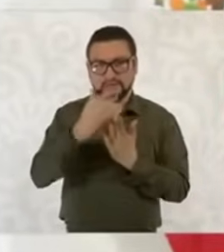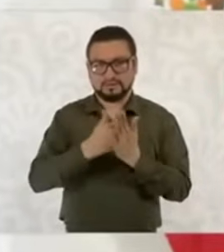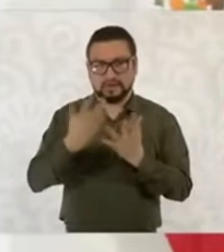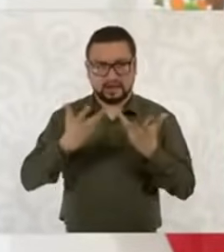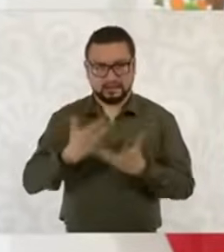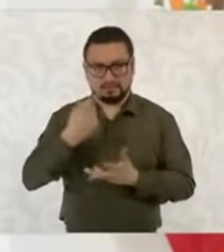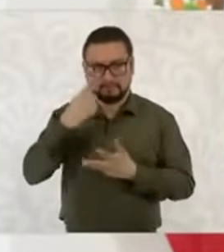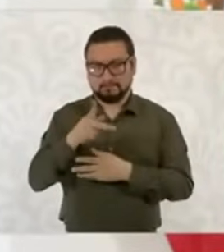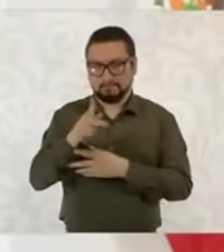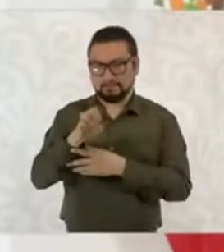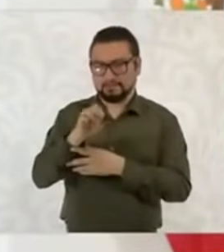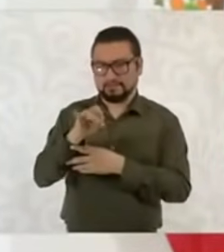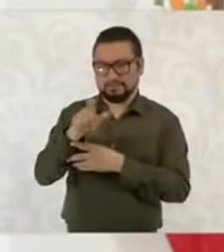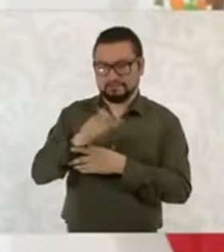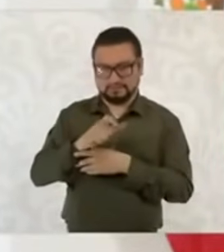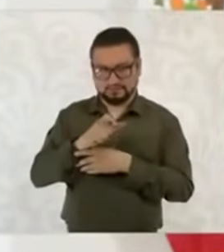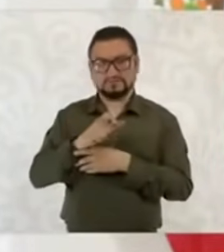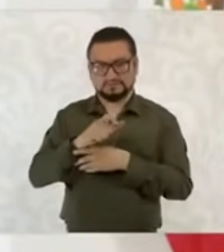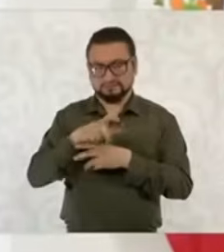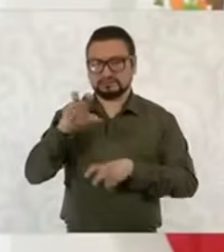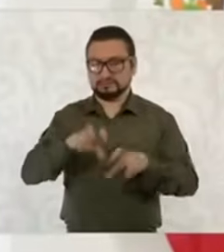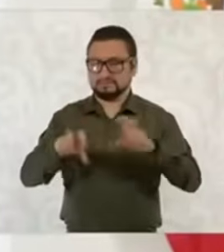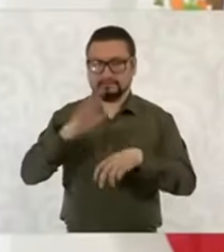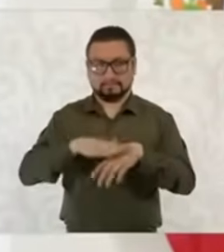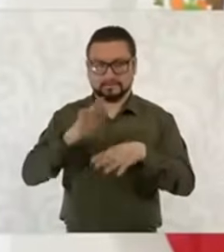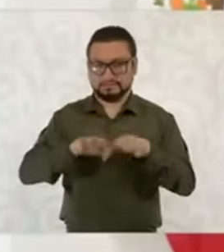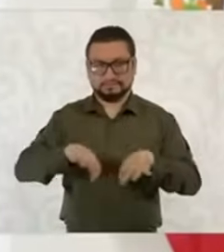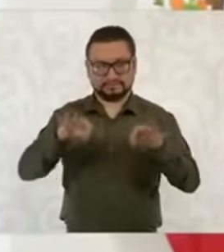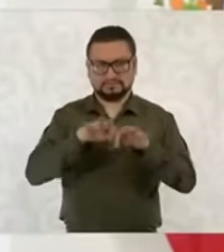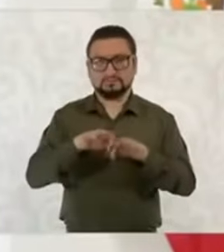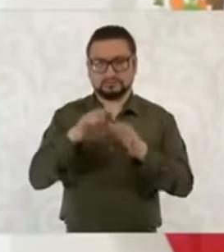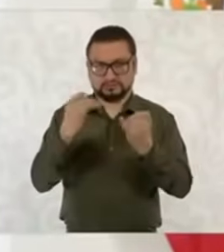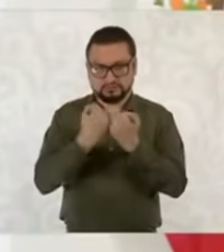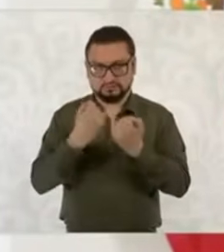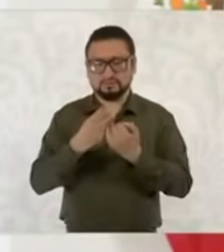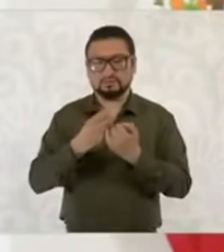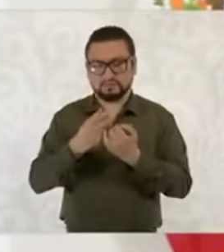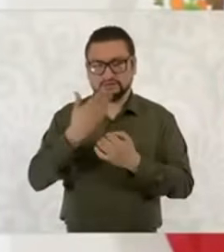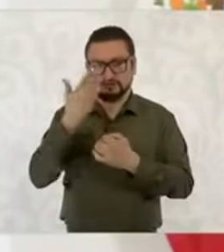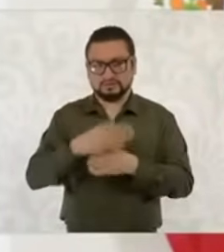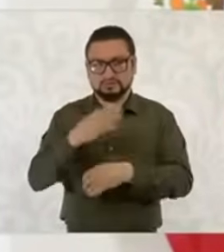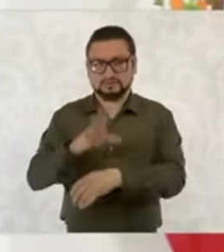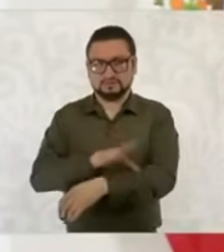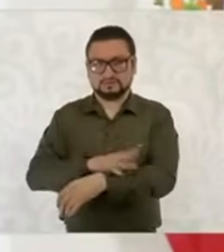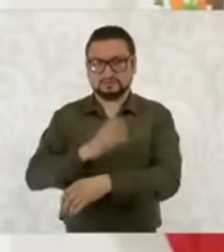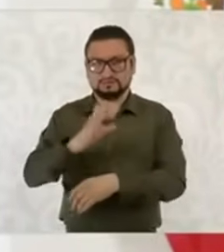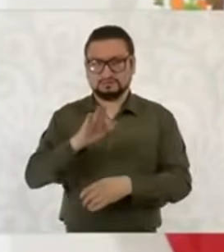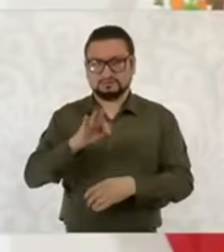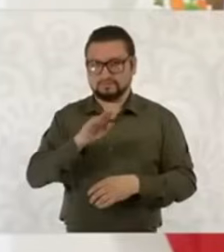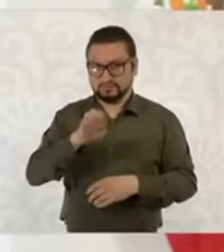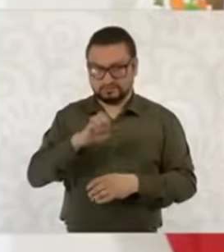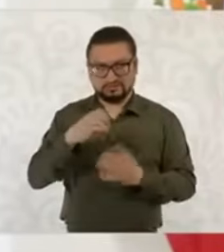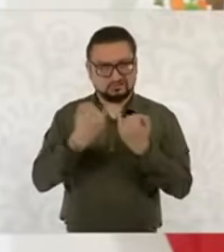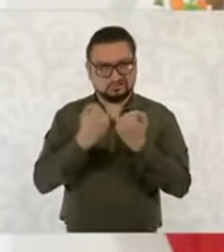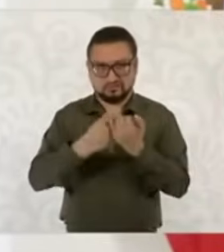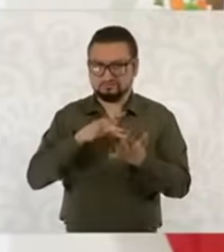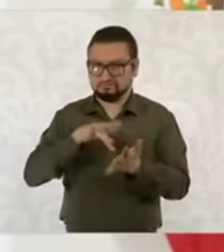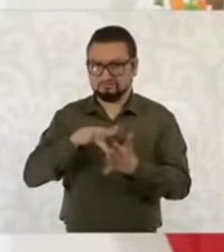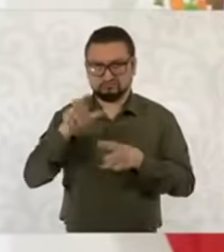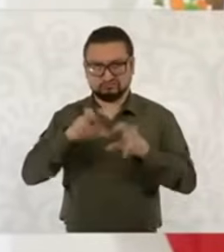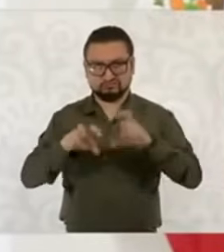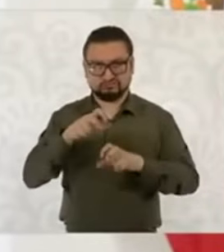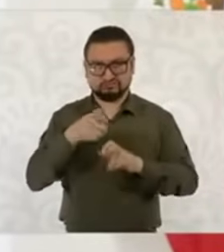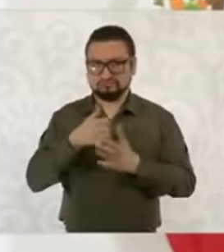Pemex. Pemex es uno de los rubros de inversión más importantes junto con la Comisión Federal de Electricidad. La que sigue, por